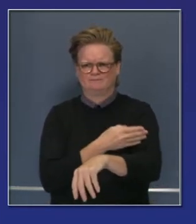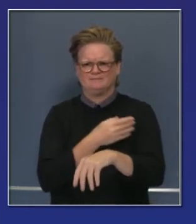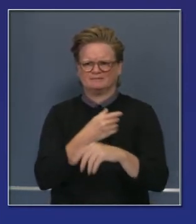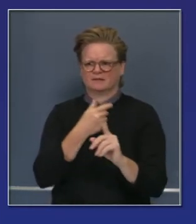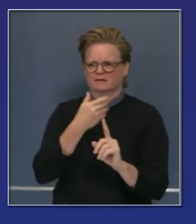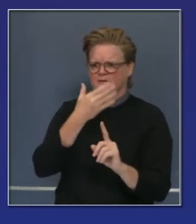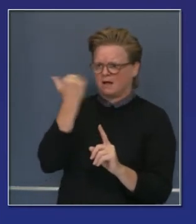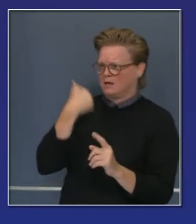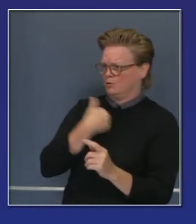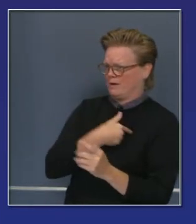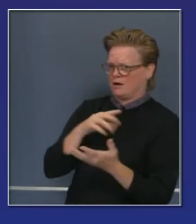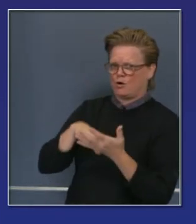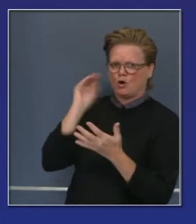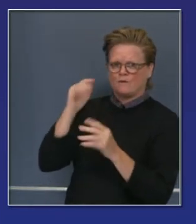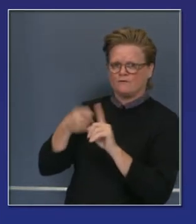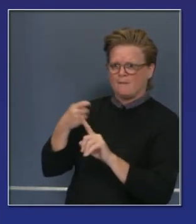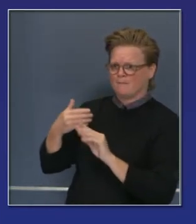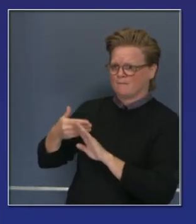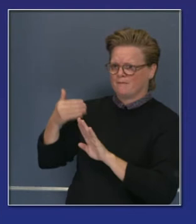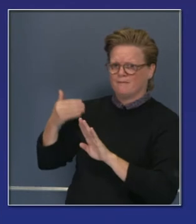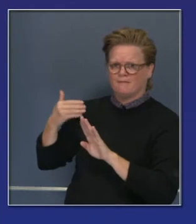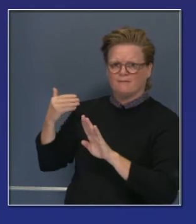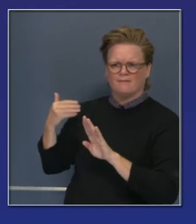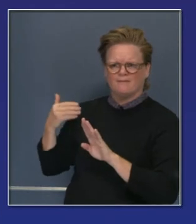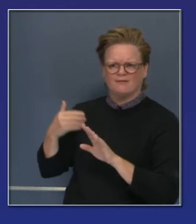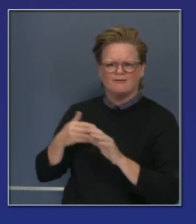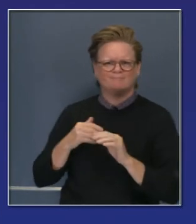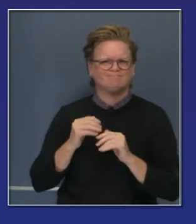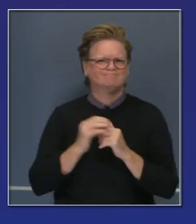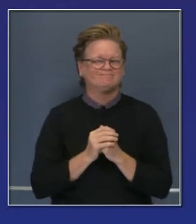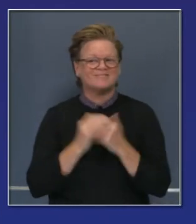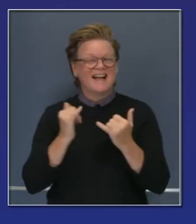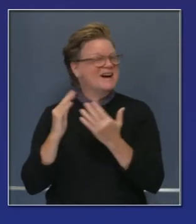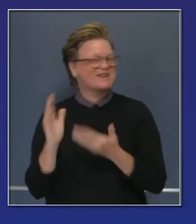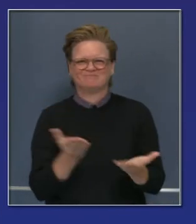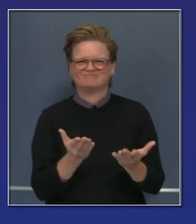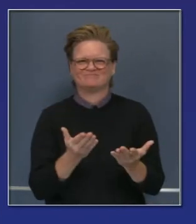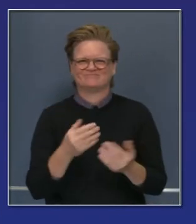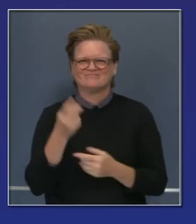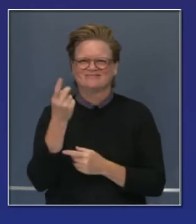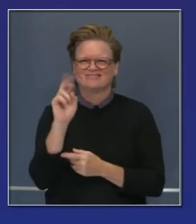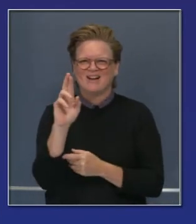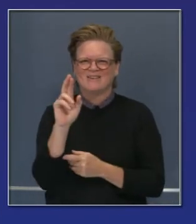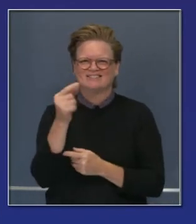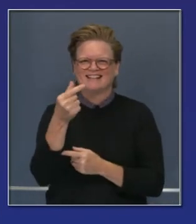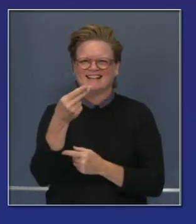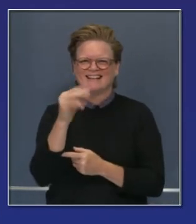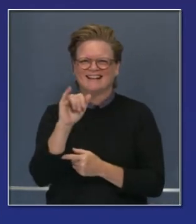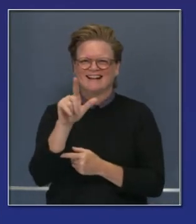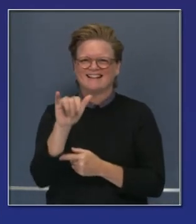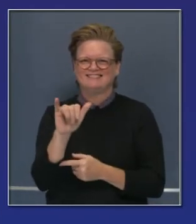lecciones aprendidas en nuestras experiencias previas con esas modificaciones. Y con eso les presento al Dr. Gaudí.